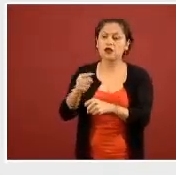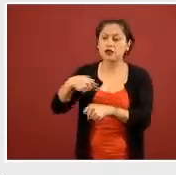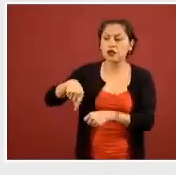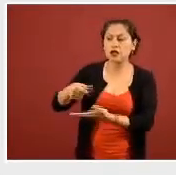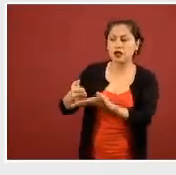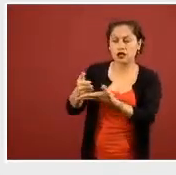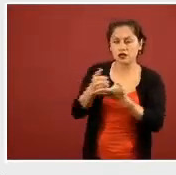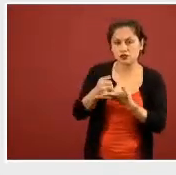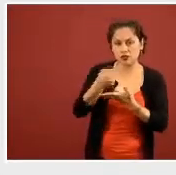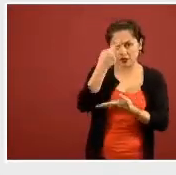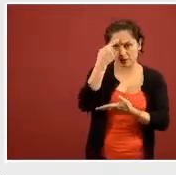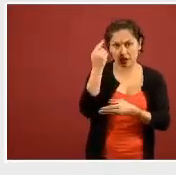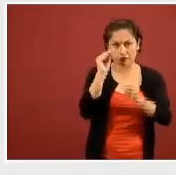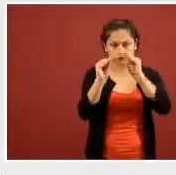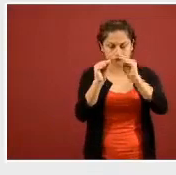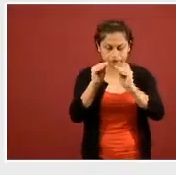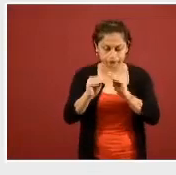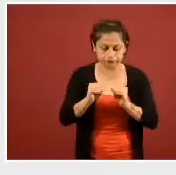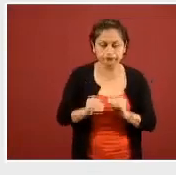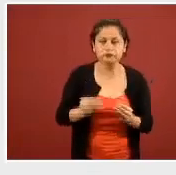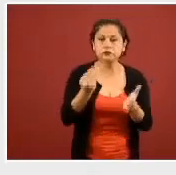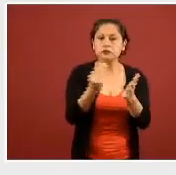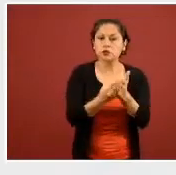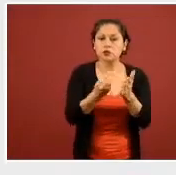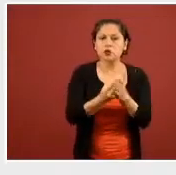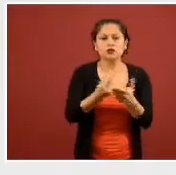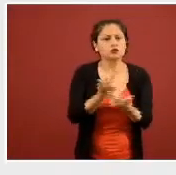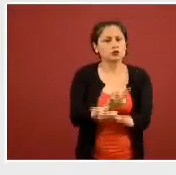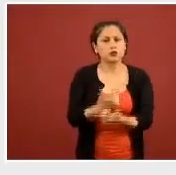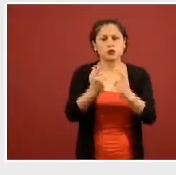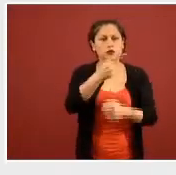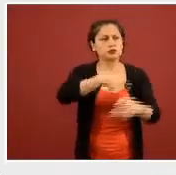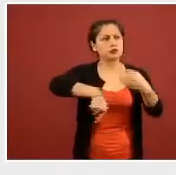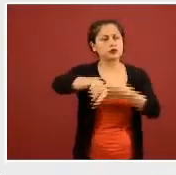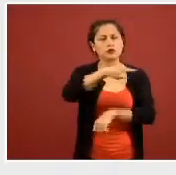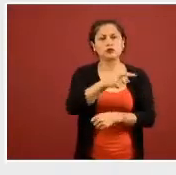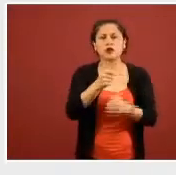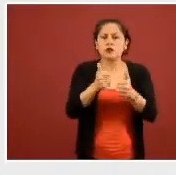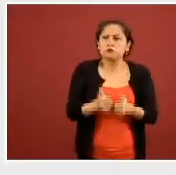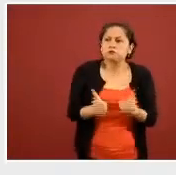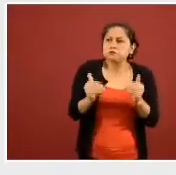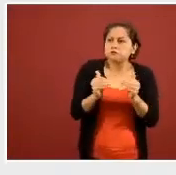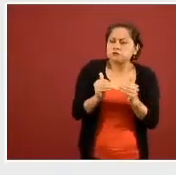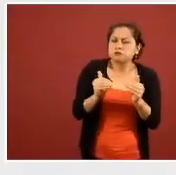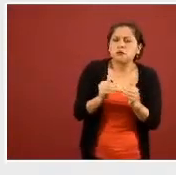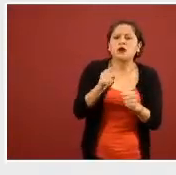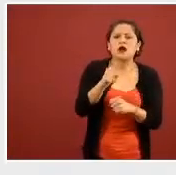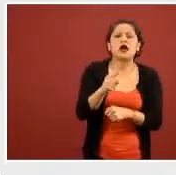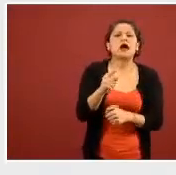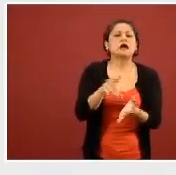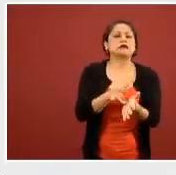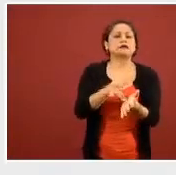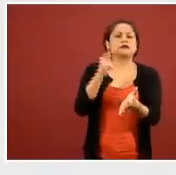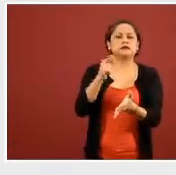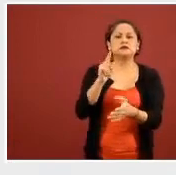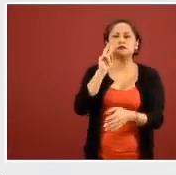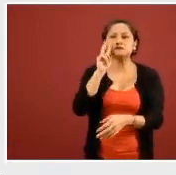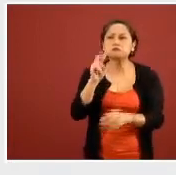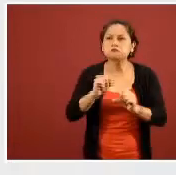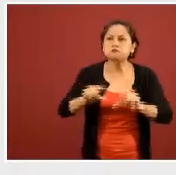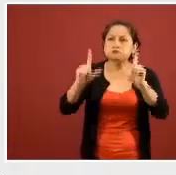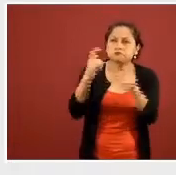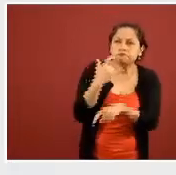son para todos los que están ustedes ahorita en su casa, conocer mejor el COVID, conocer qué hacer, qué no hacer,